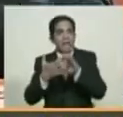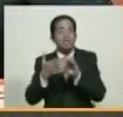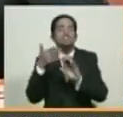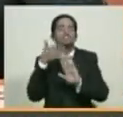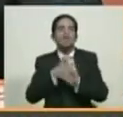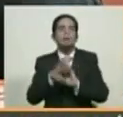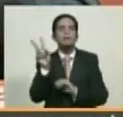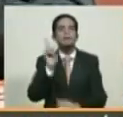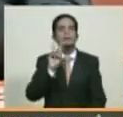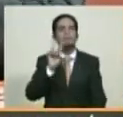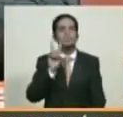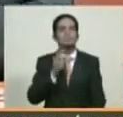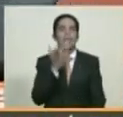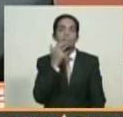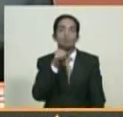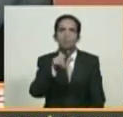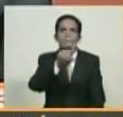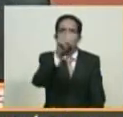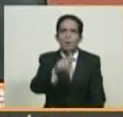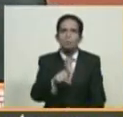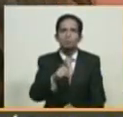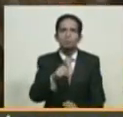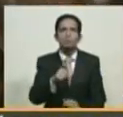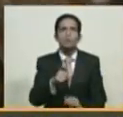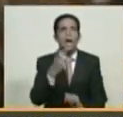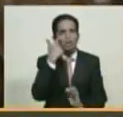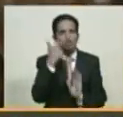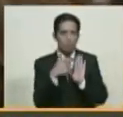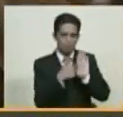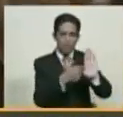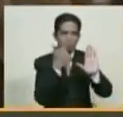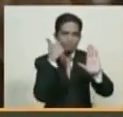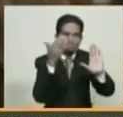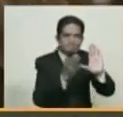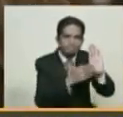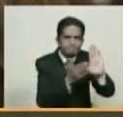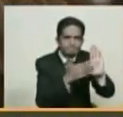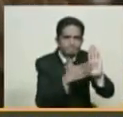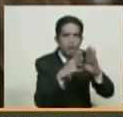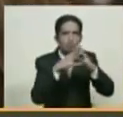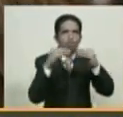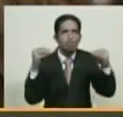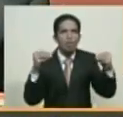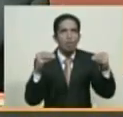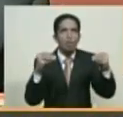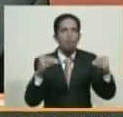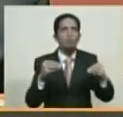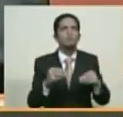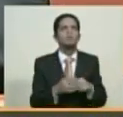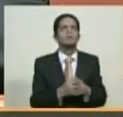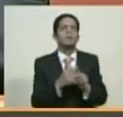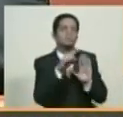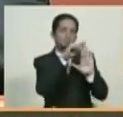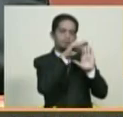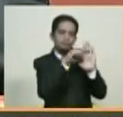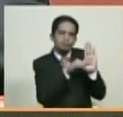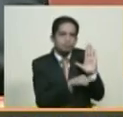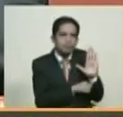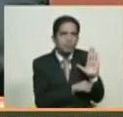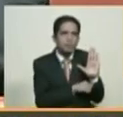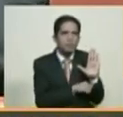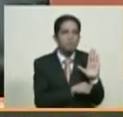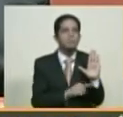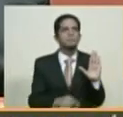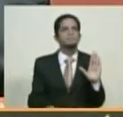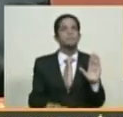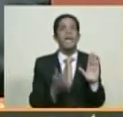De manera que si usted me pregunta la fuente, yo se la muestro. Yo digo, aquí está, mire, aquí están todos los 140.599 tweets.